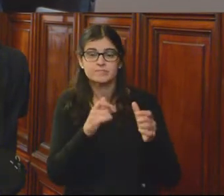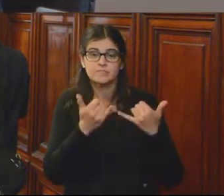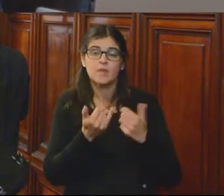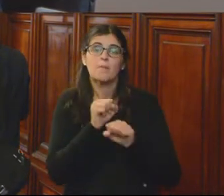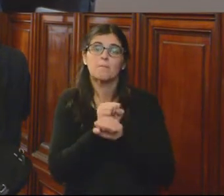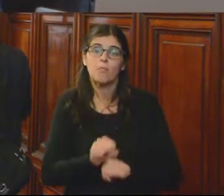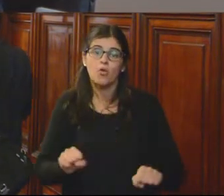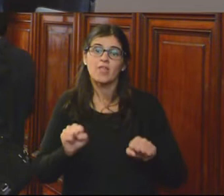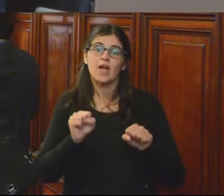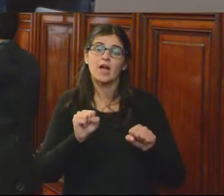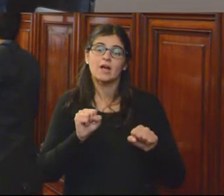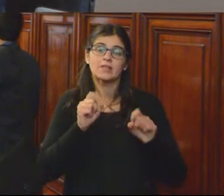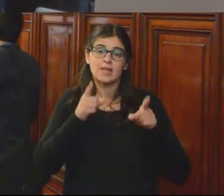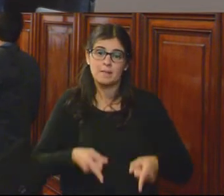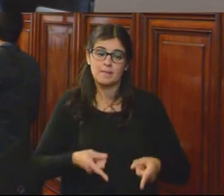poder recibir también